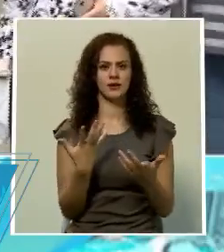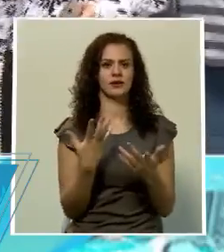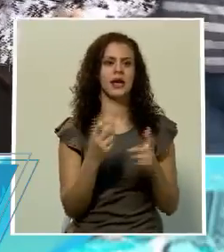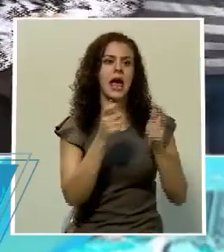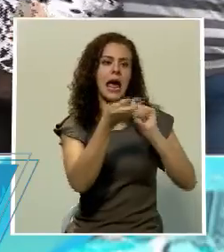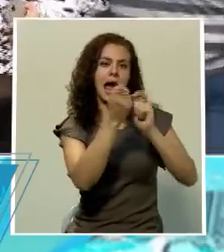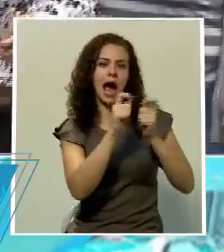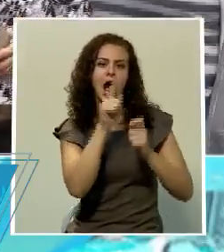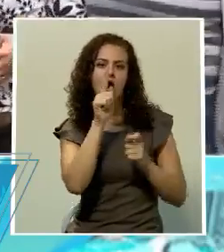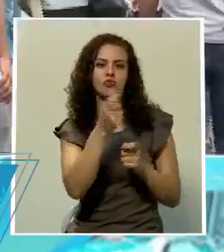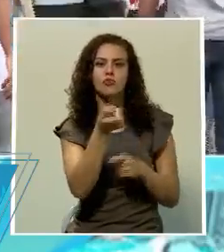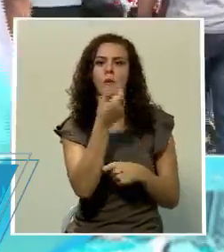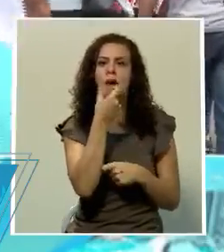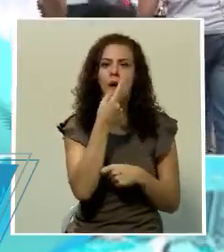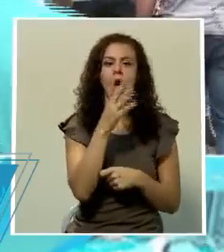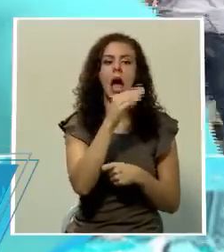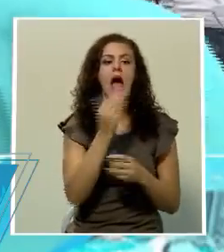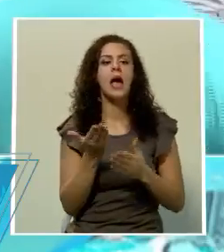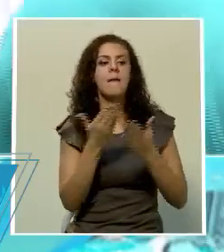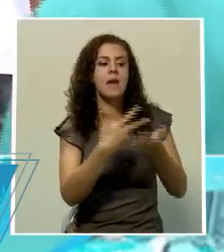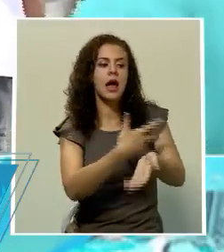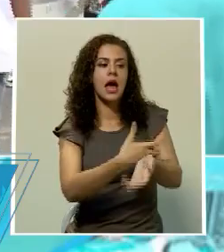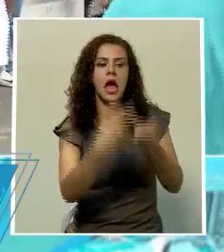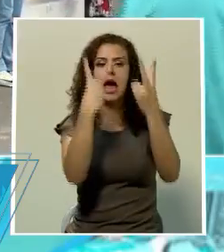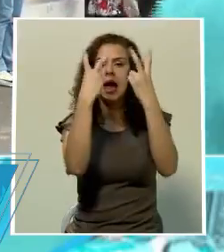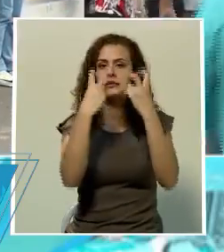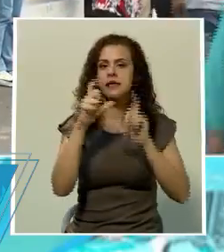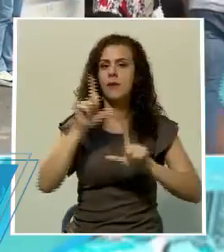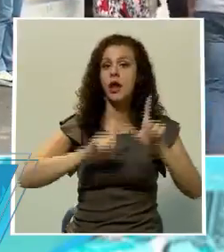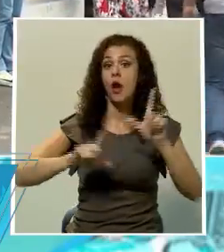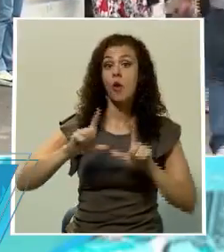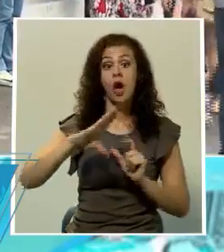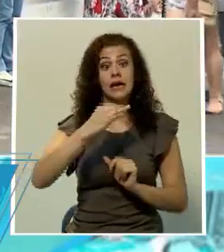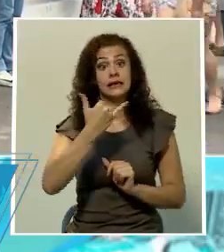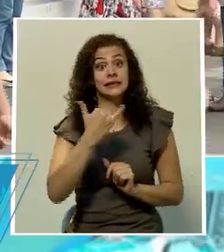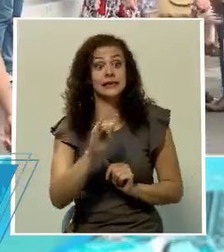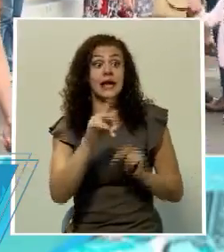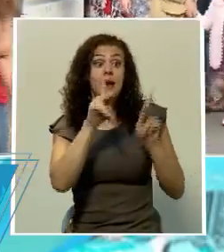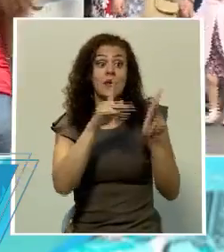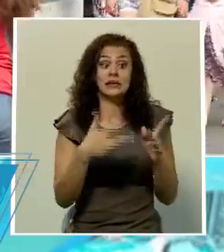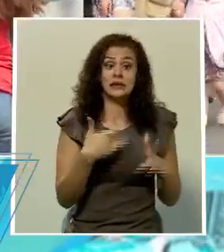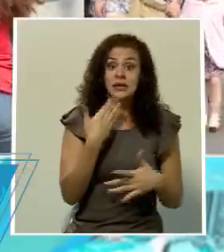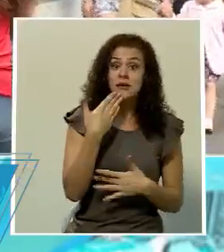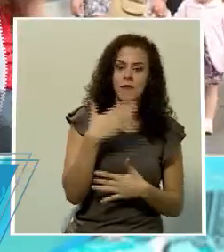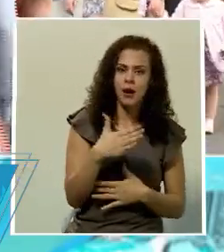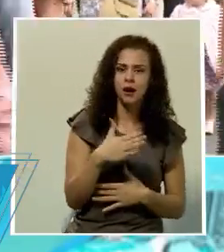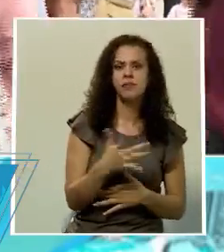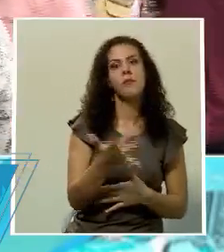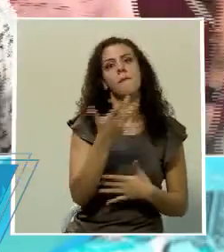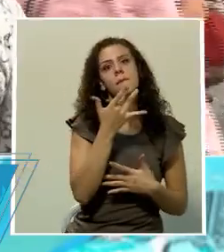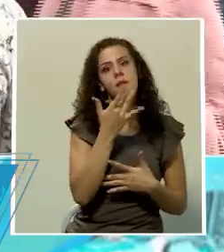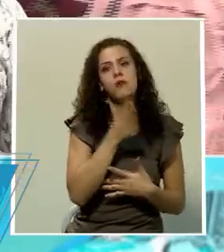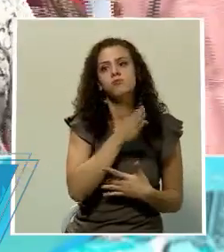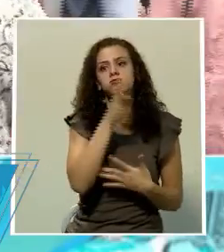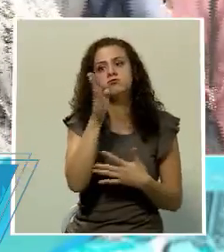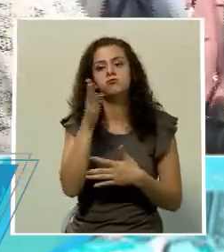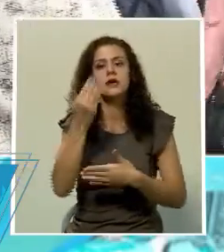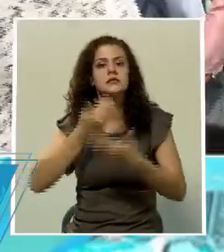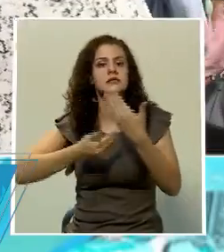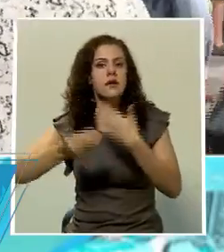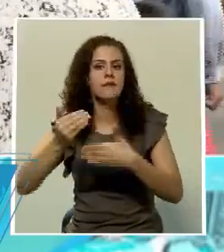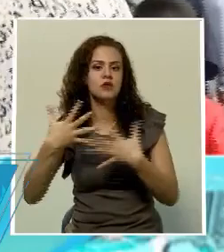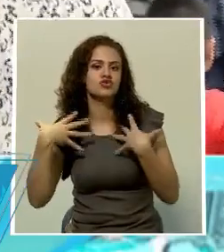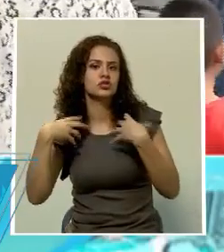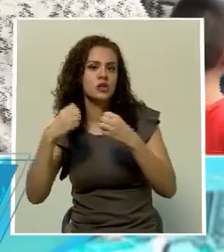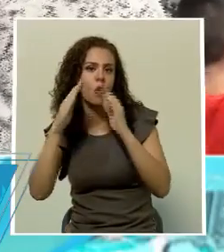se le ajusten sus dosis y se le mande exámenes de laboratorio. Así es que si la persona se siente mal, es preferible que acuda a los